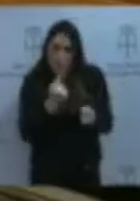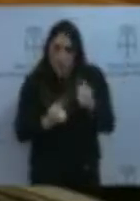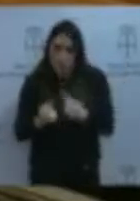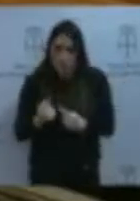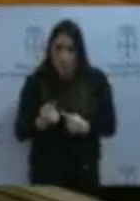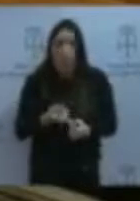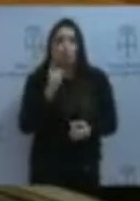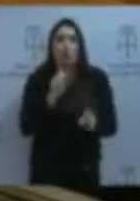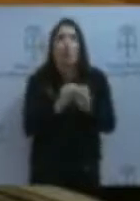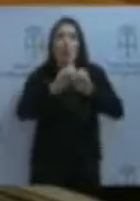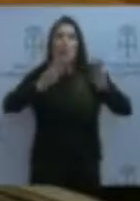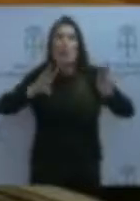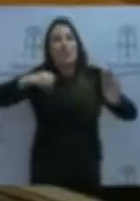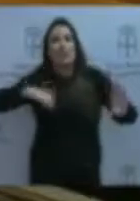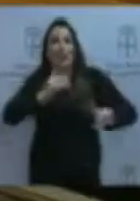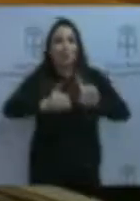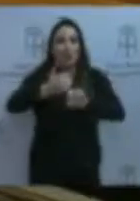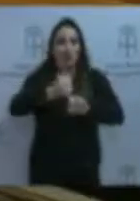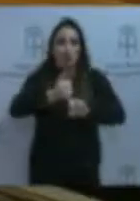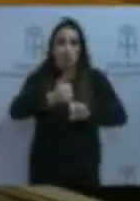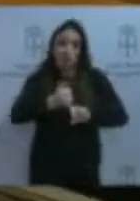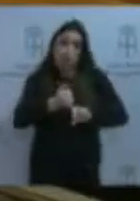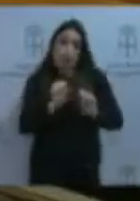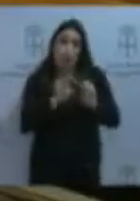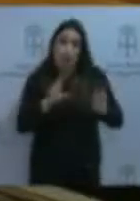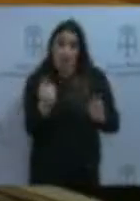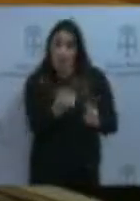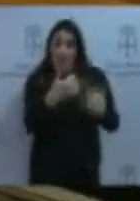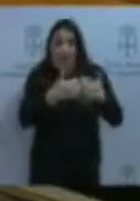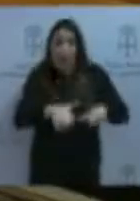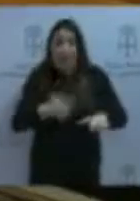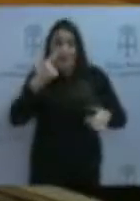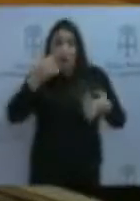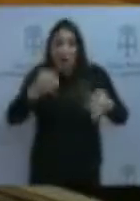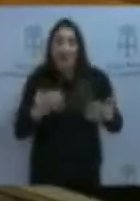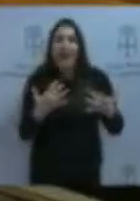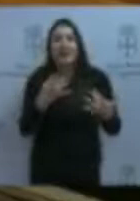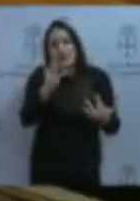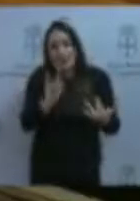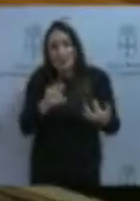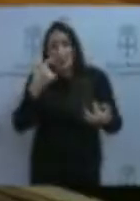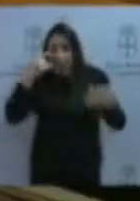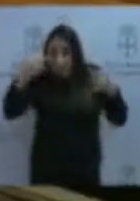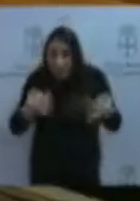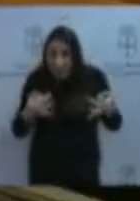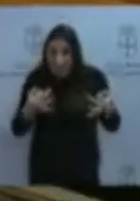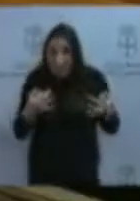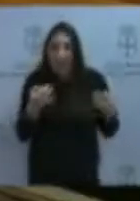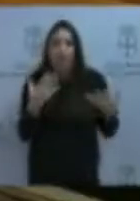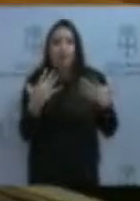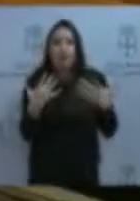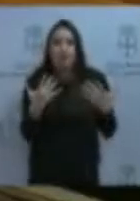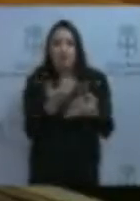la web por sí misma, non va a garantizar, por supuesto que agilizará, pero non va a garantizar esa fluidez y